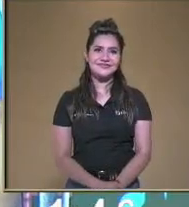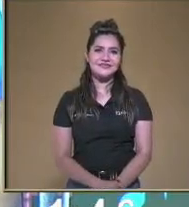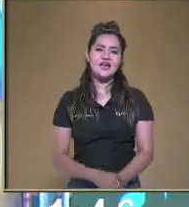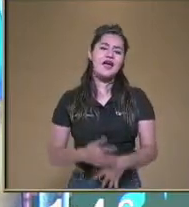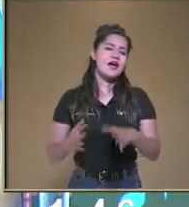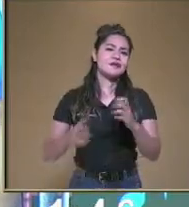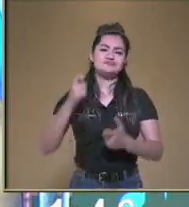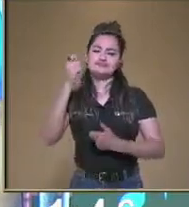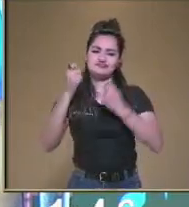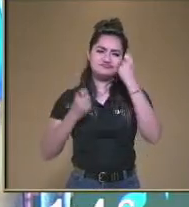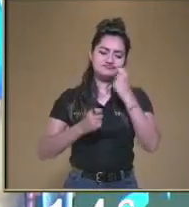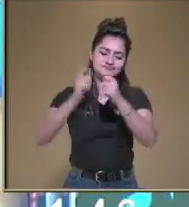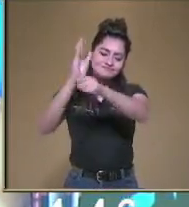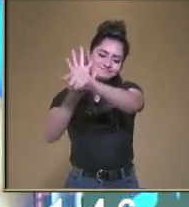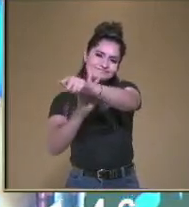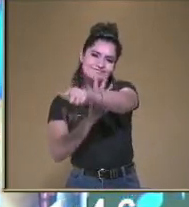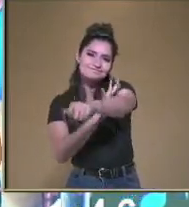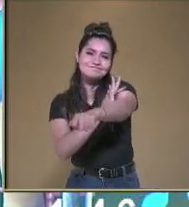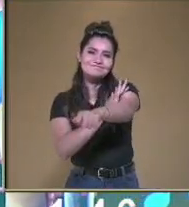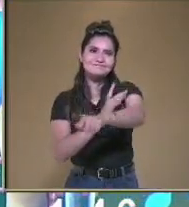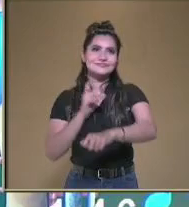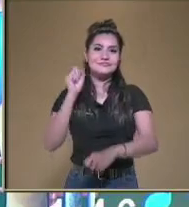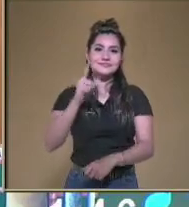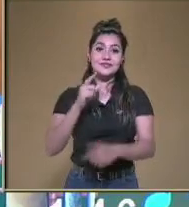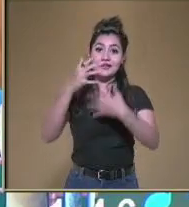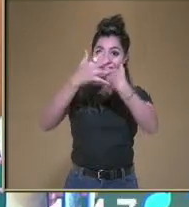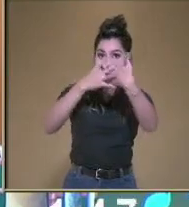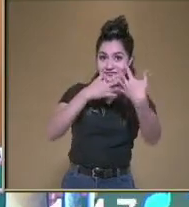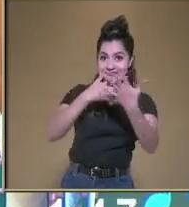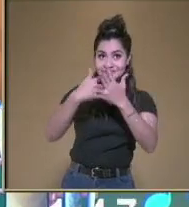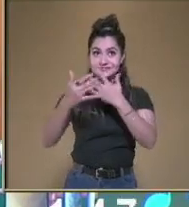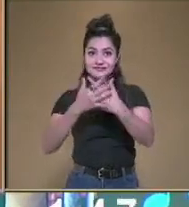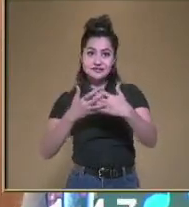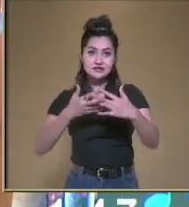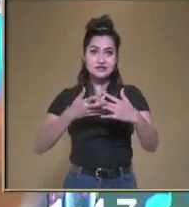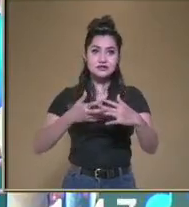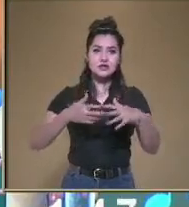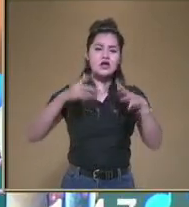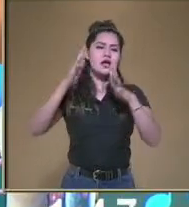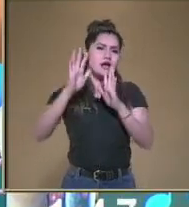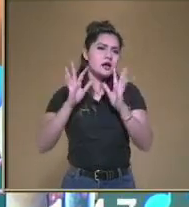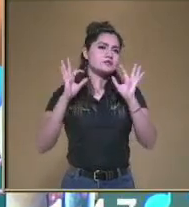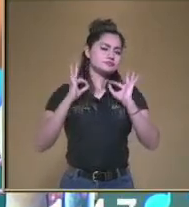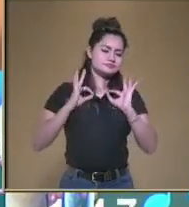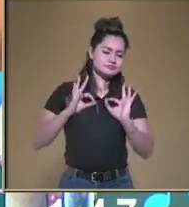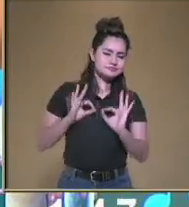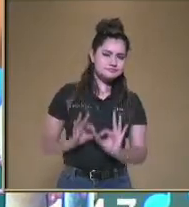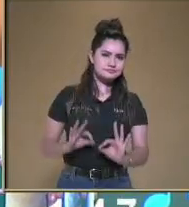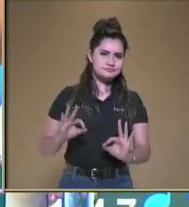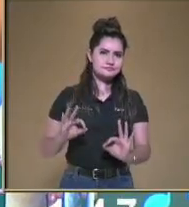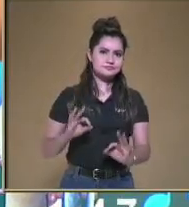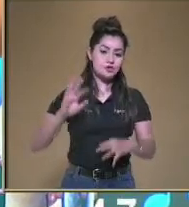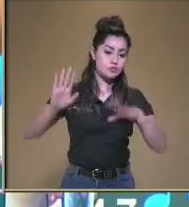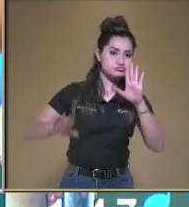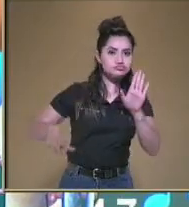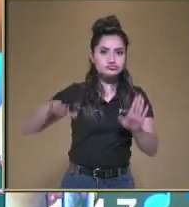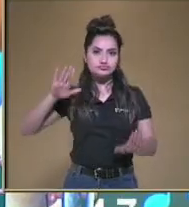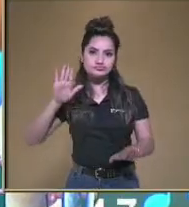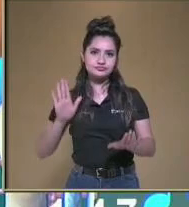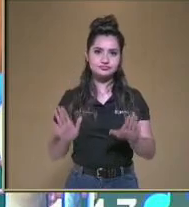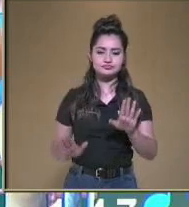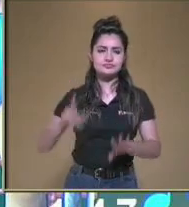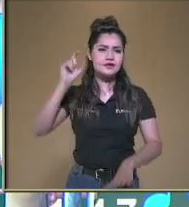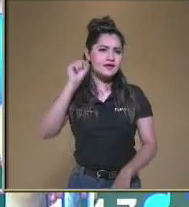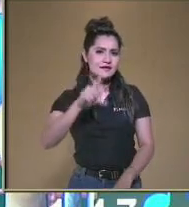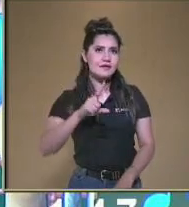muchas emociones a través de nuestro gesto, de nuestras manos, con nuestro movimiento lento, con nuestro movimiento rápido, ¿sí? Podemos